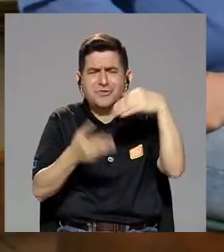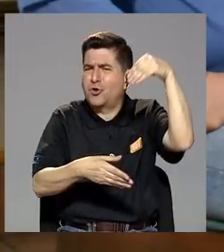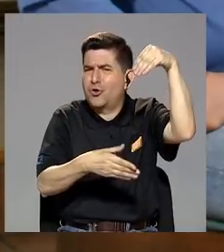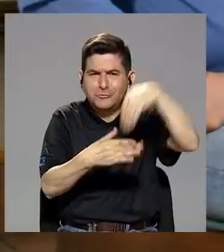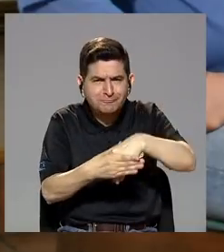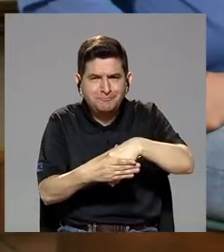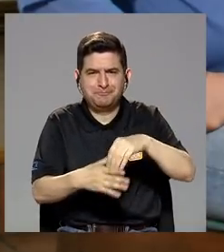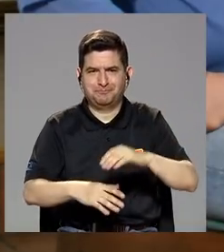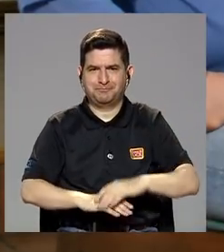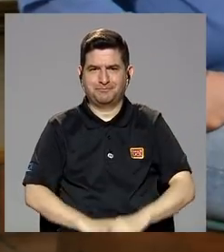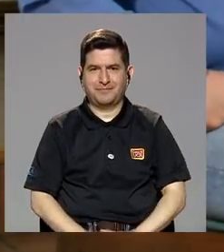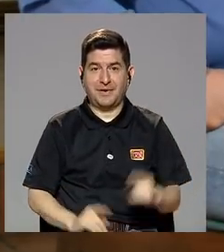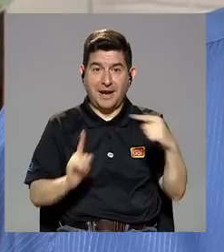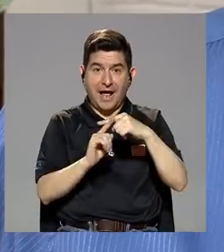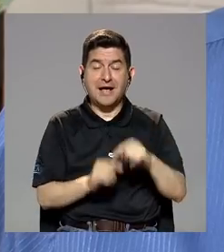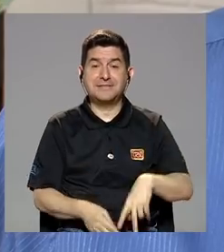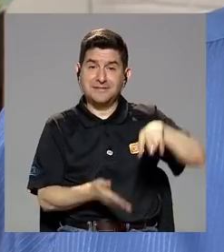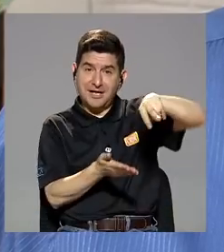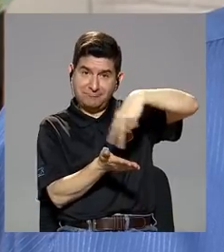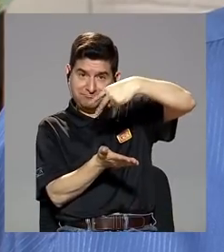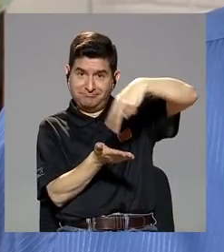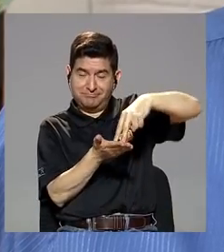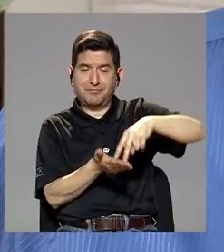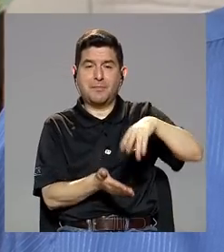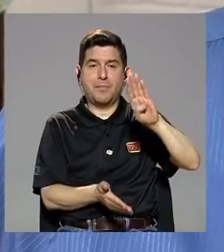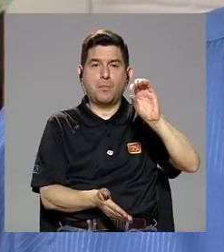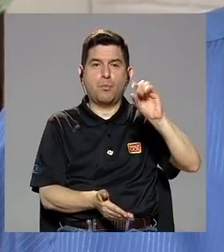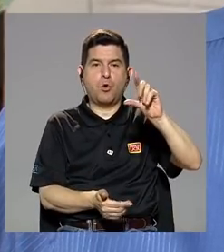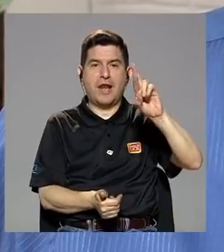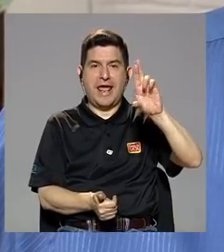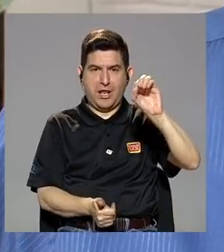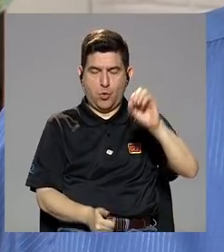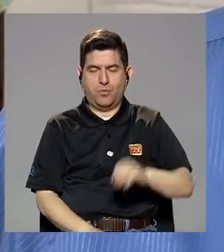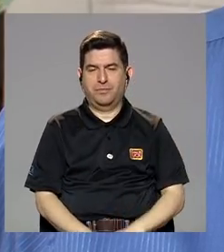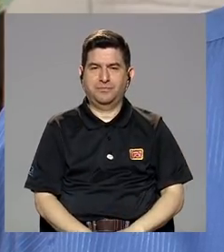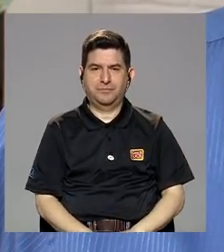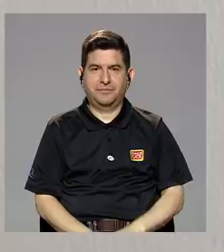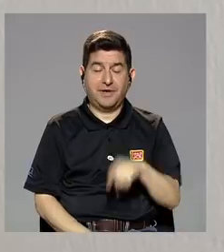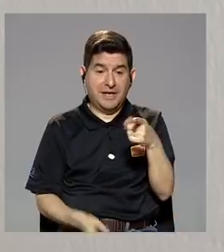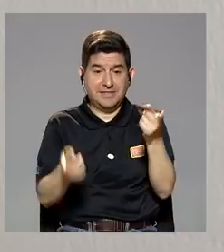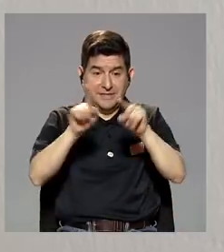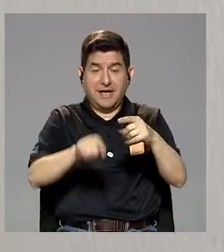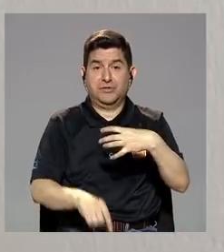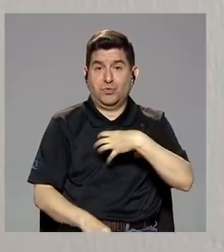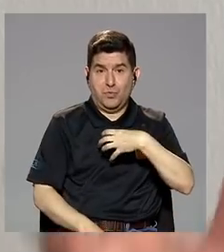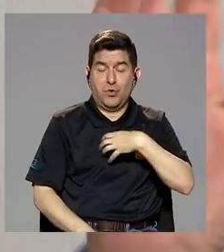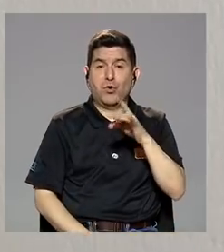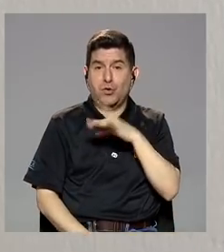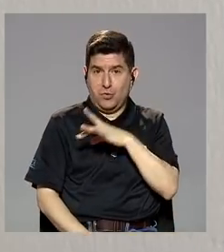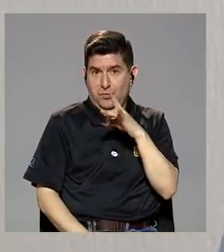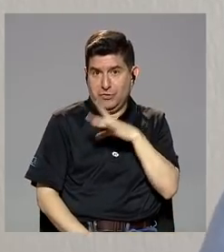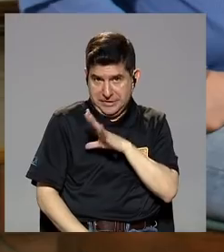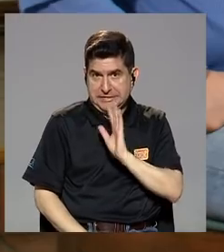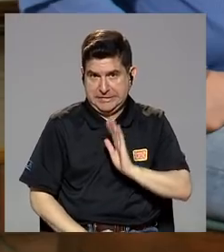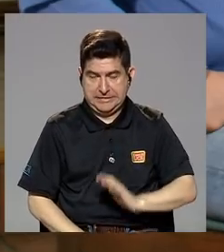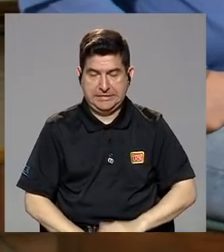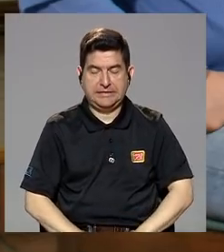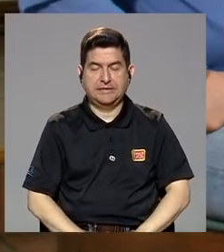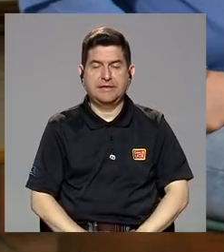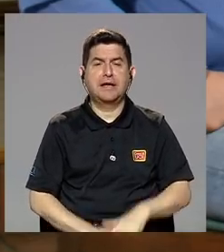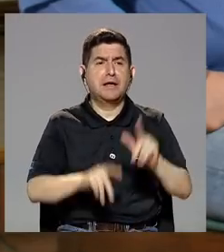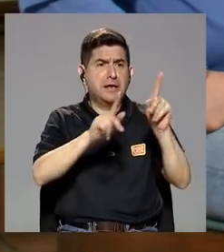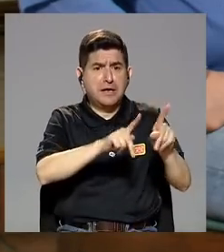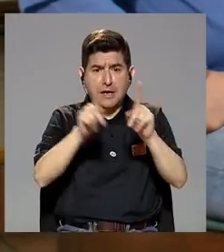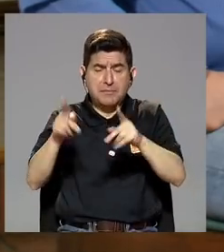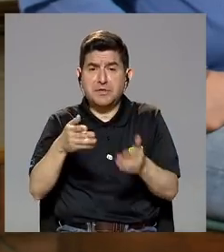todo hasta boleros tenían remedio así que eran boleros epónimos chileno así que el icónico digamos chileno